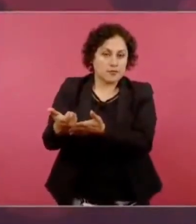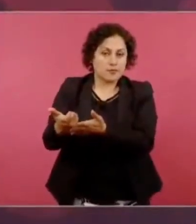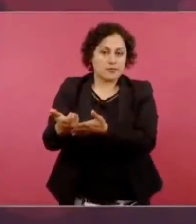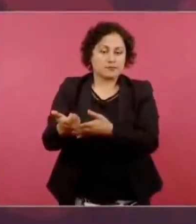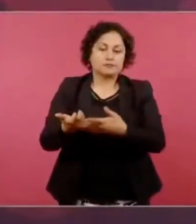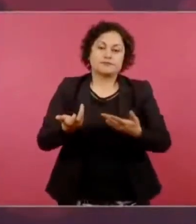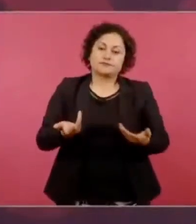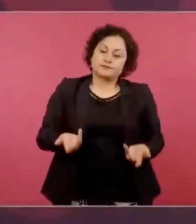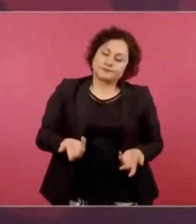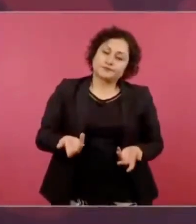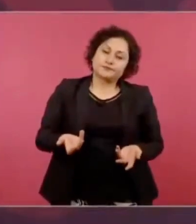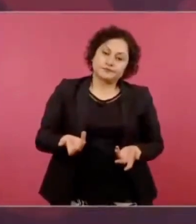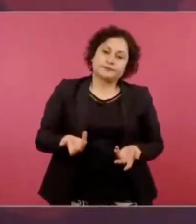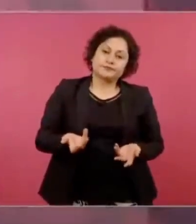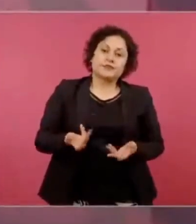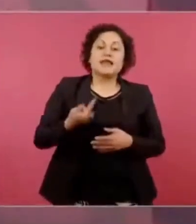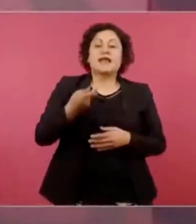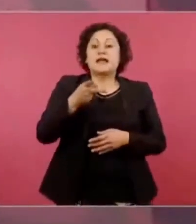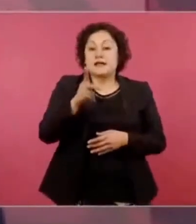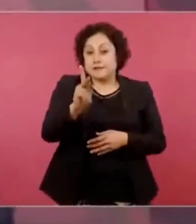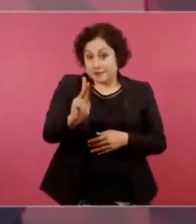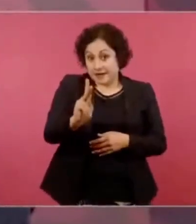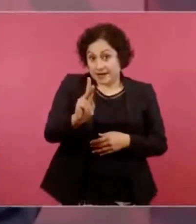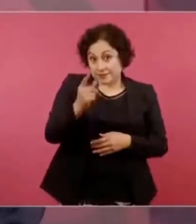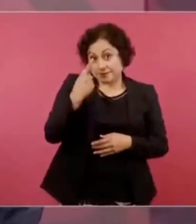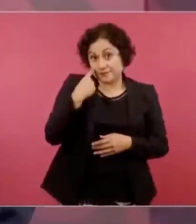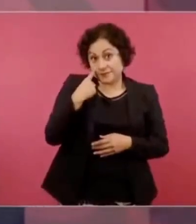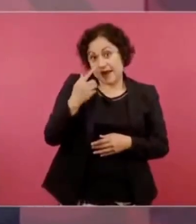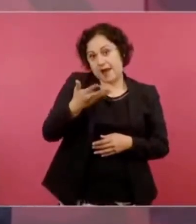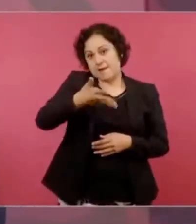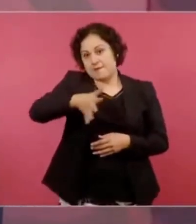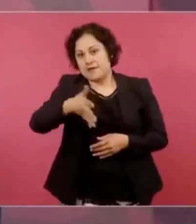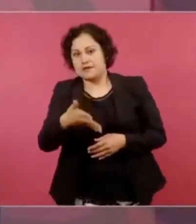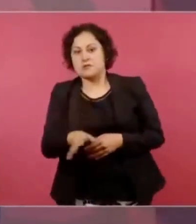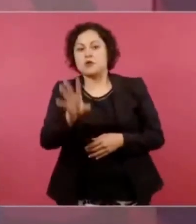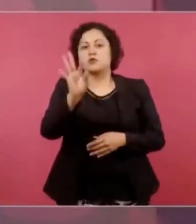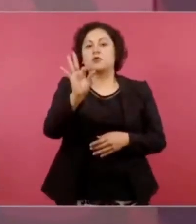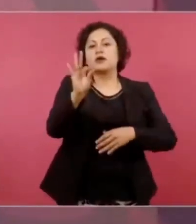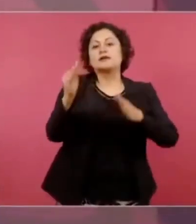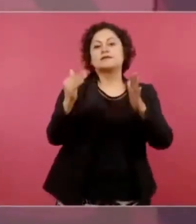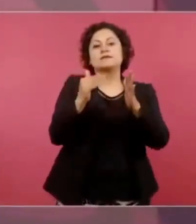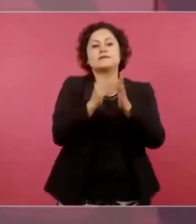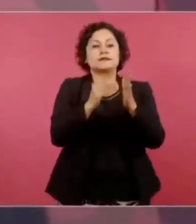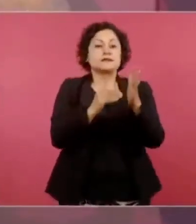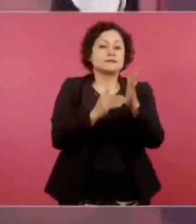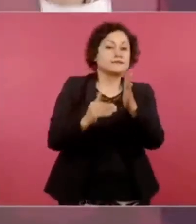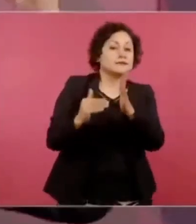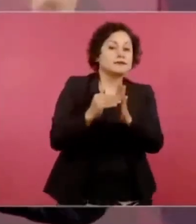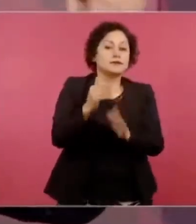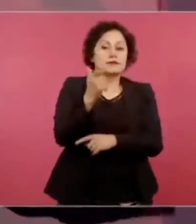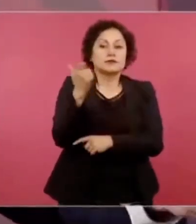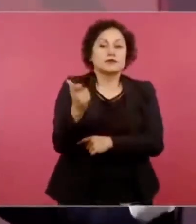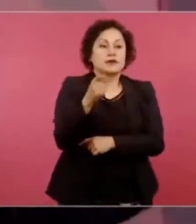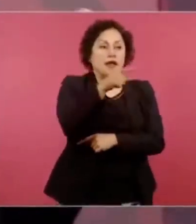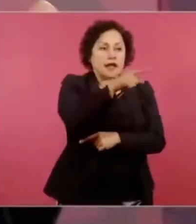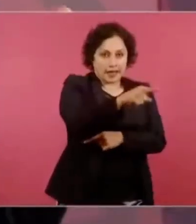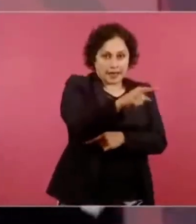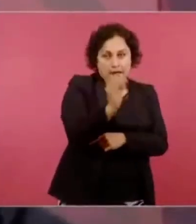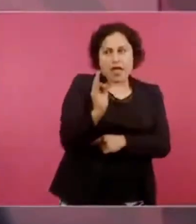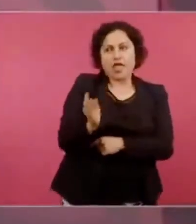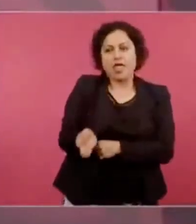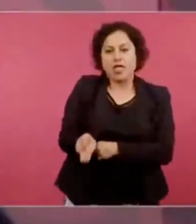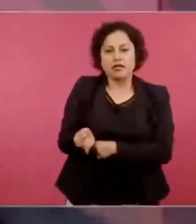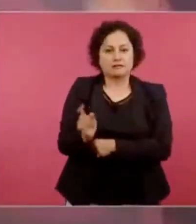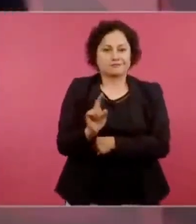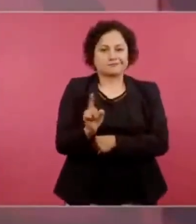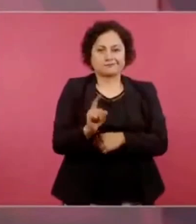Pero como hablamos de cerca de 40,000 millones de pesos, pues se resisten.